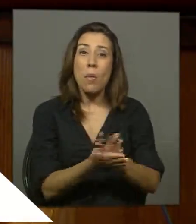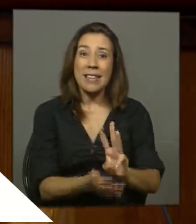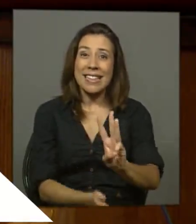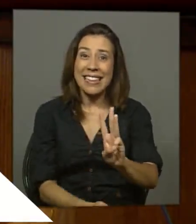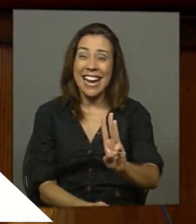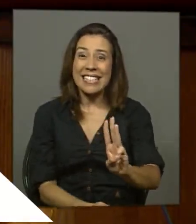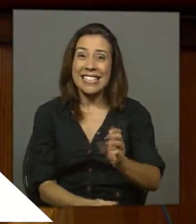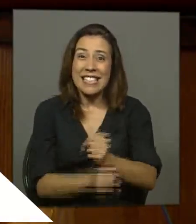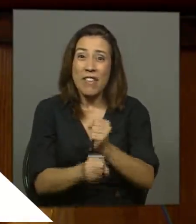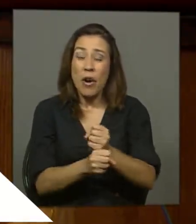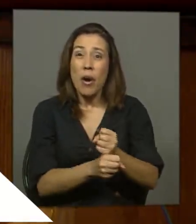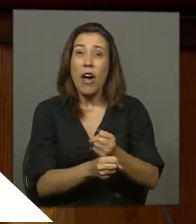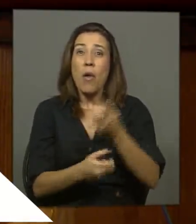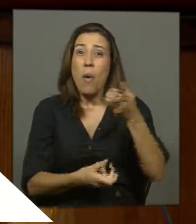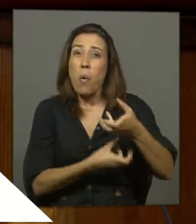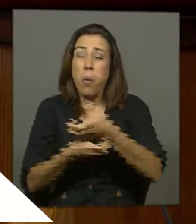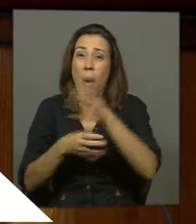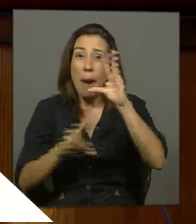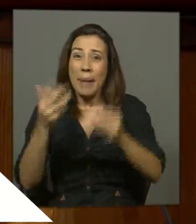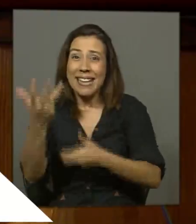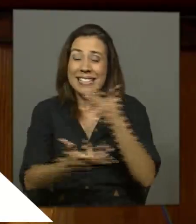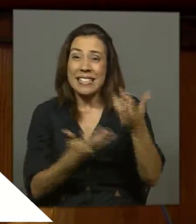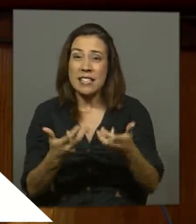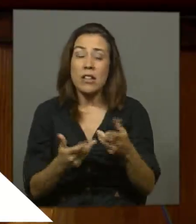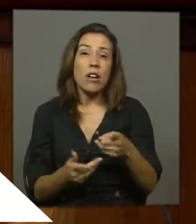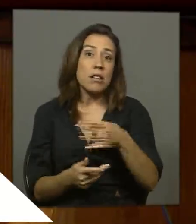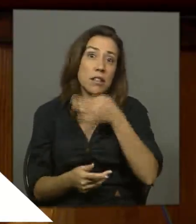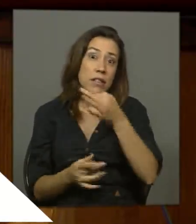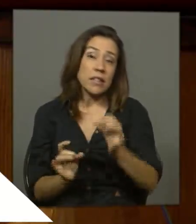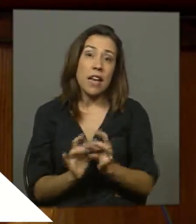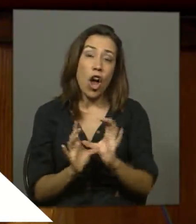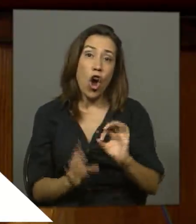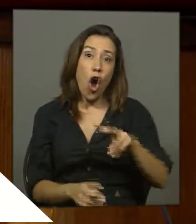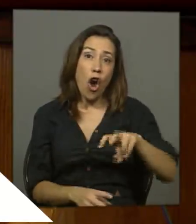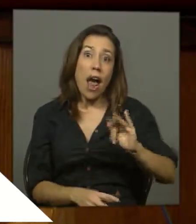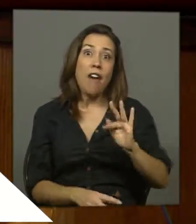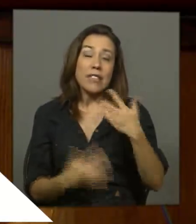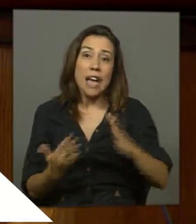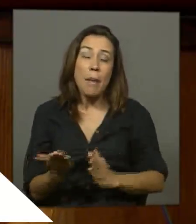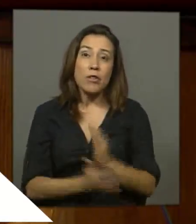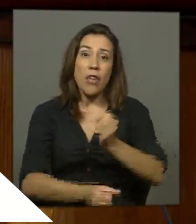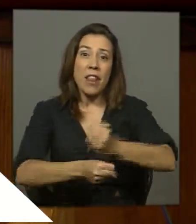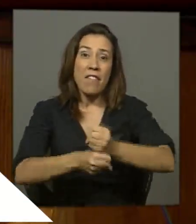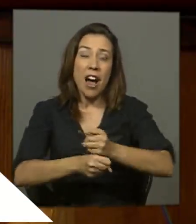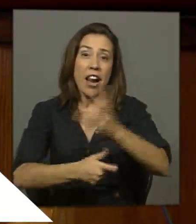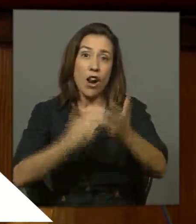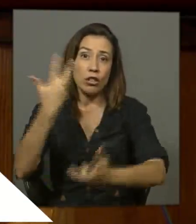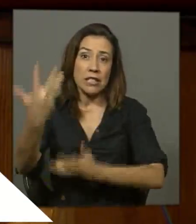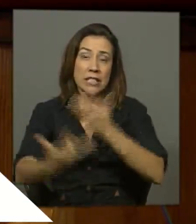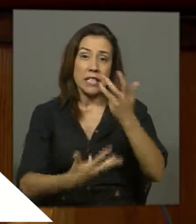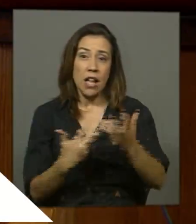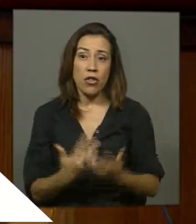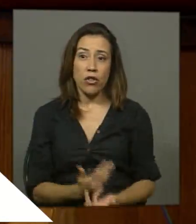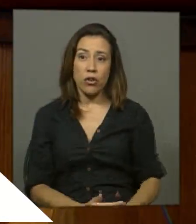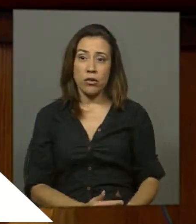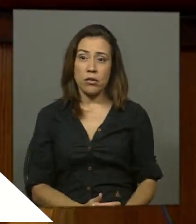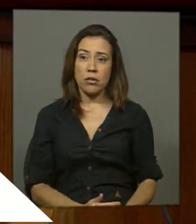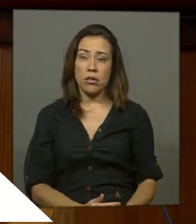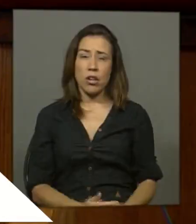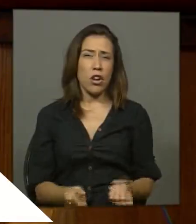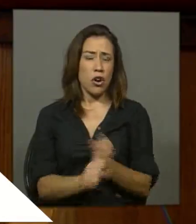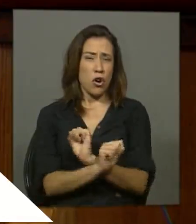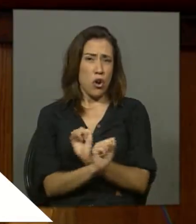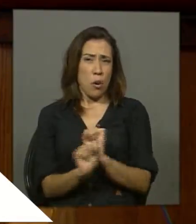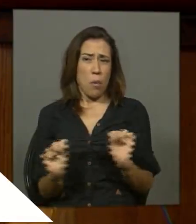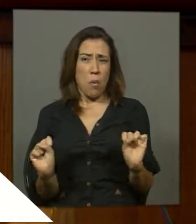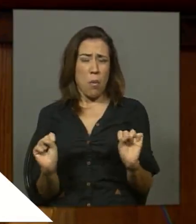brigadistas da cuenta efectivamente de que la conaf estaba actuando en esos incendios no puede ser